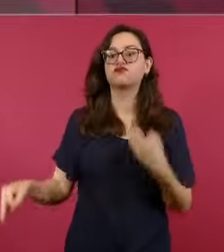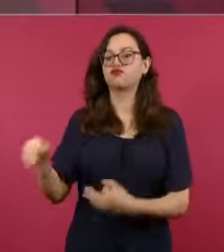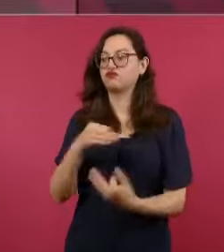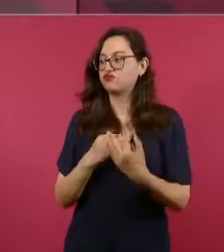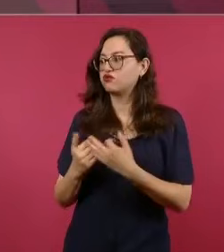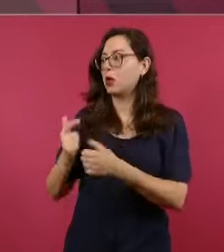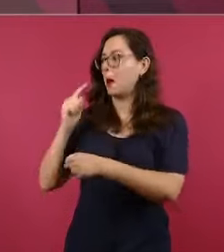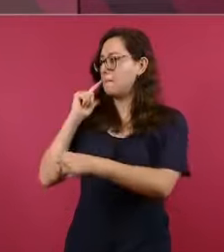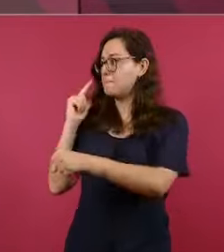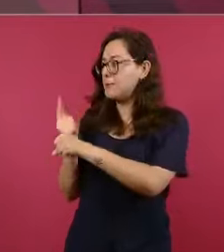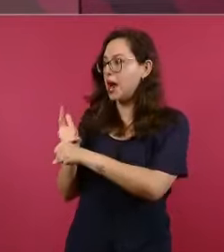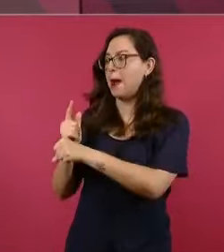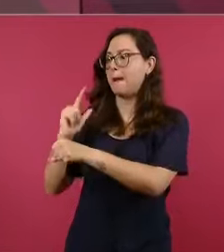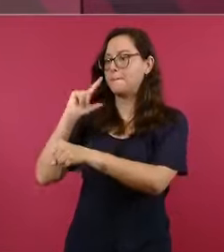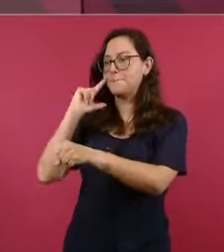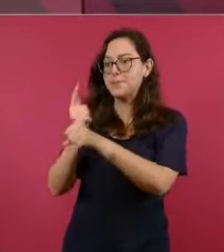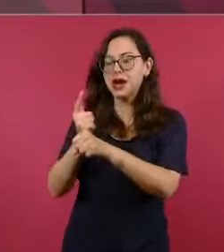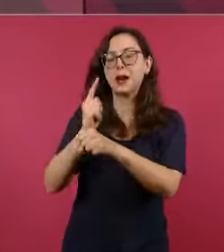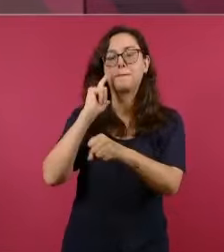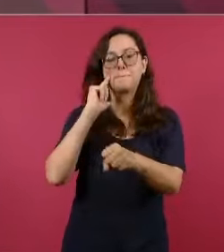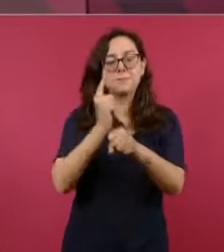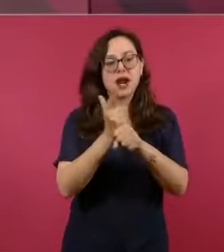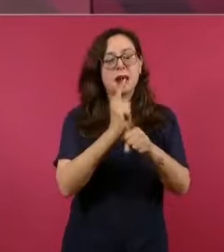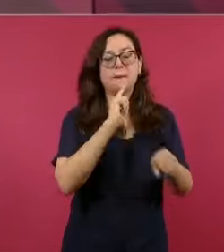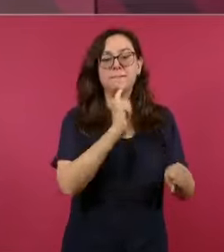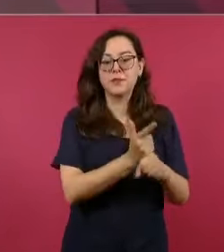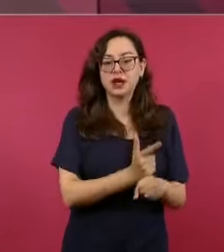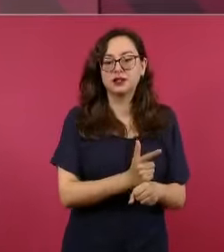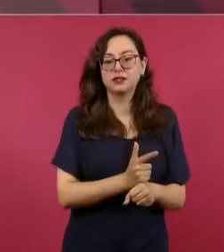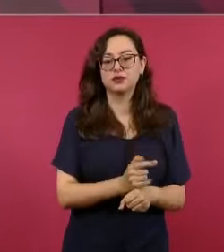ir purificando la vida